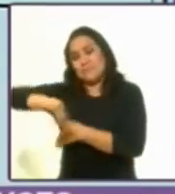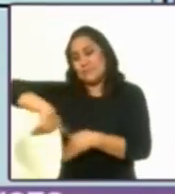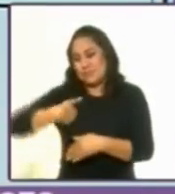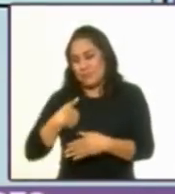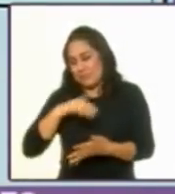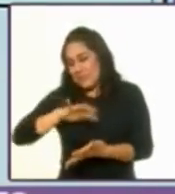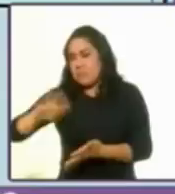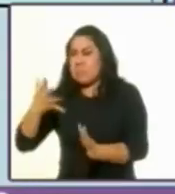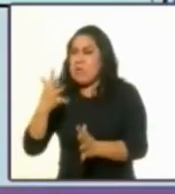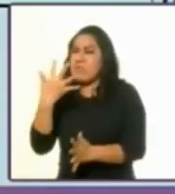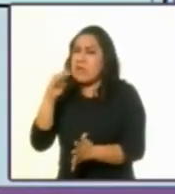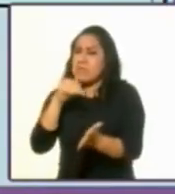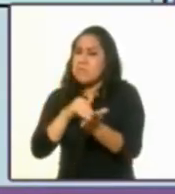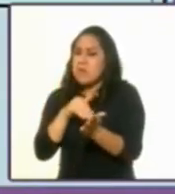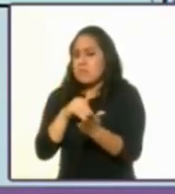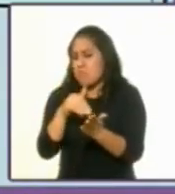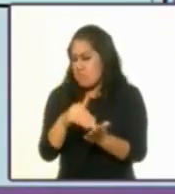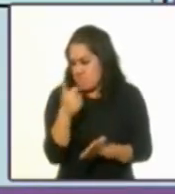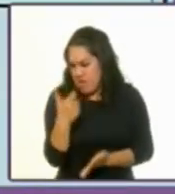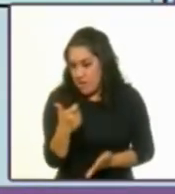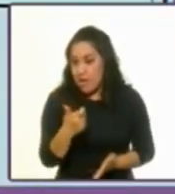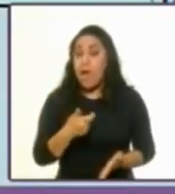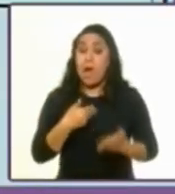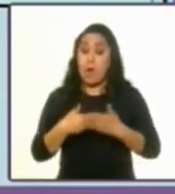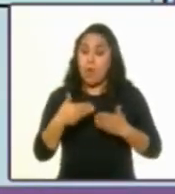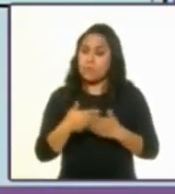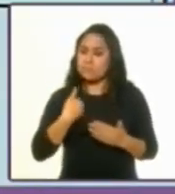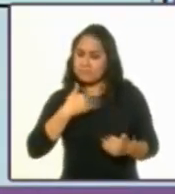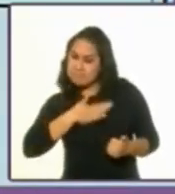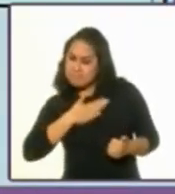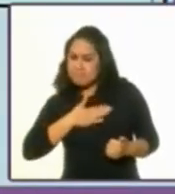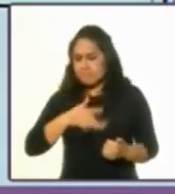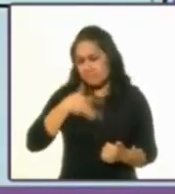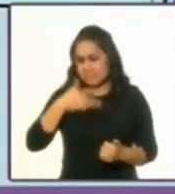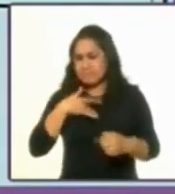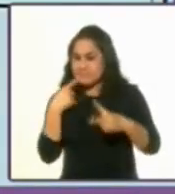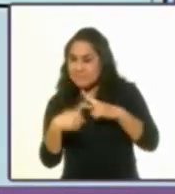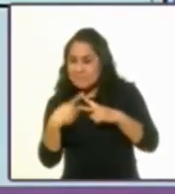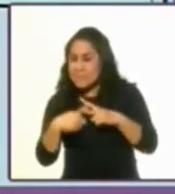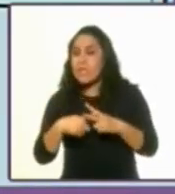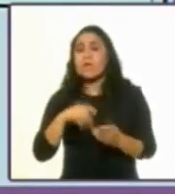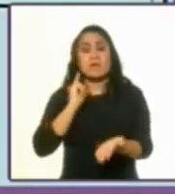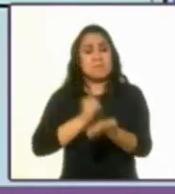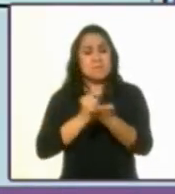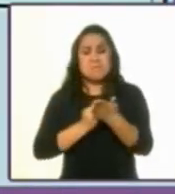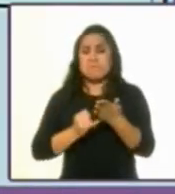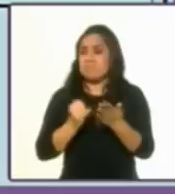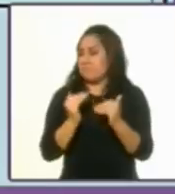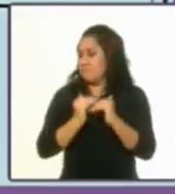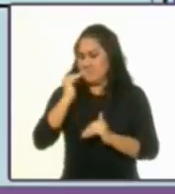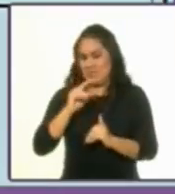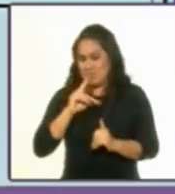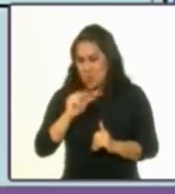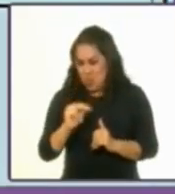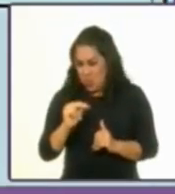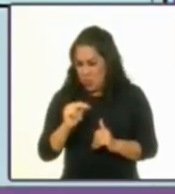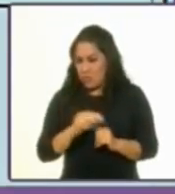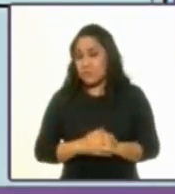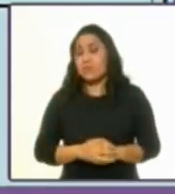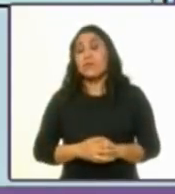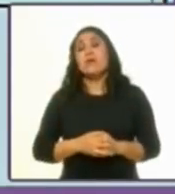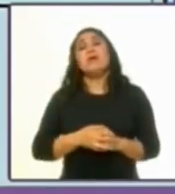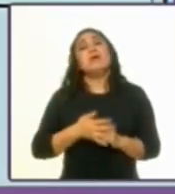alrededor de 10 mil millones de pesos nosotros tenemos calculado que sin aumentar impuestos en términos reales y ningún